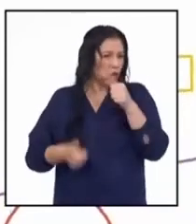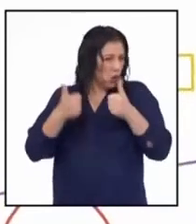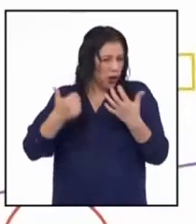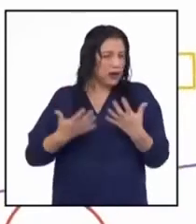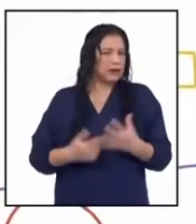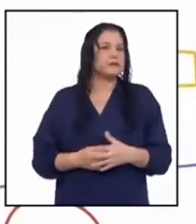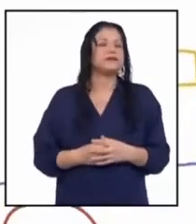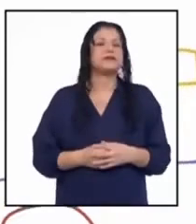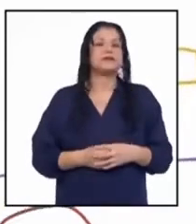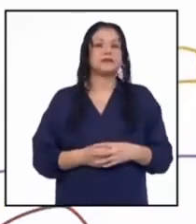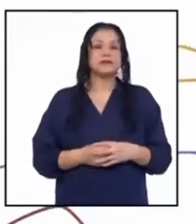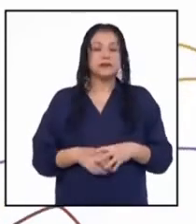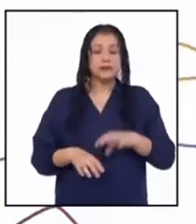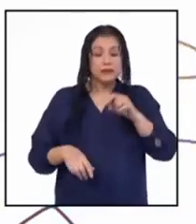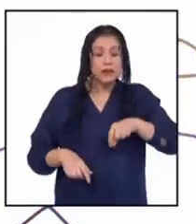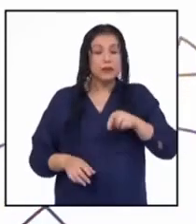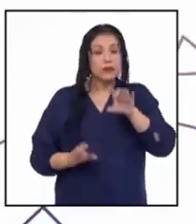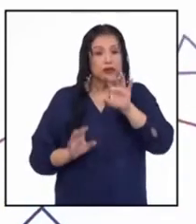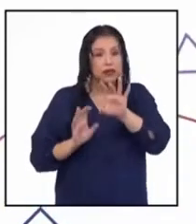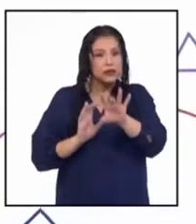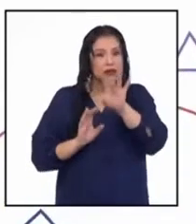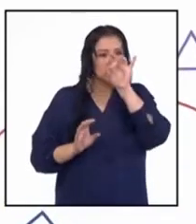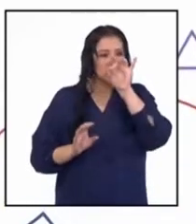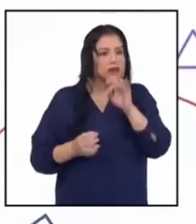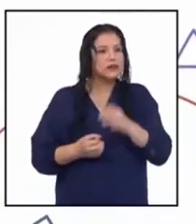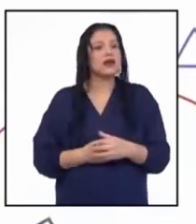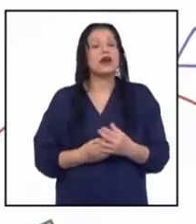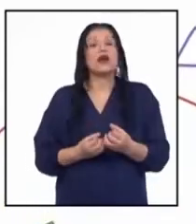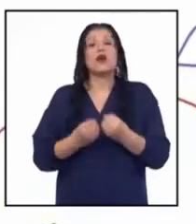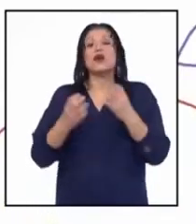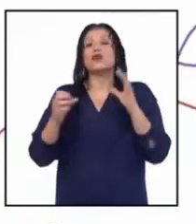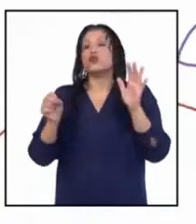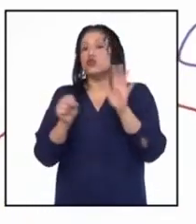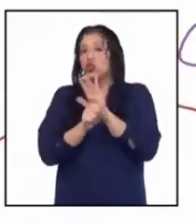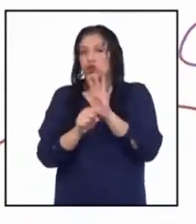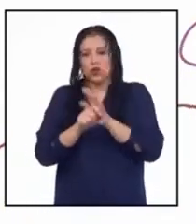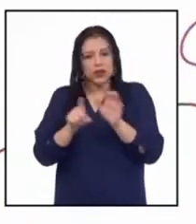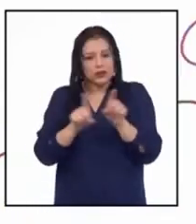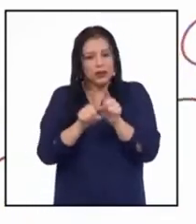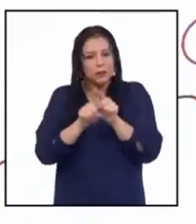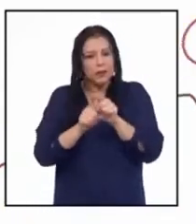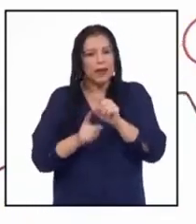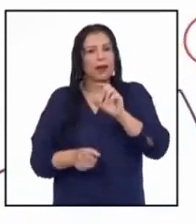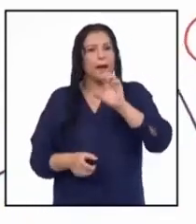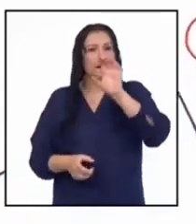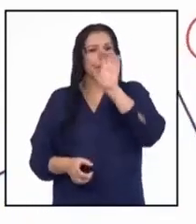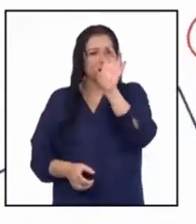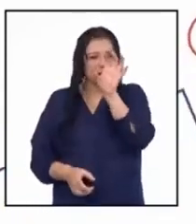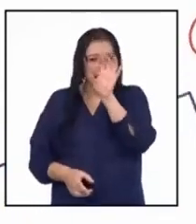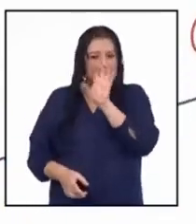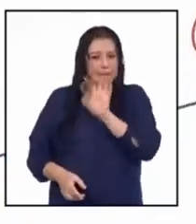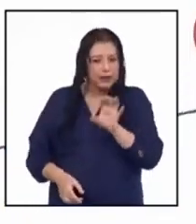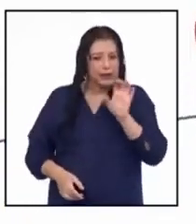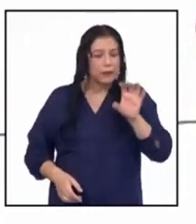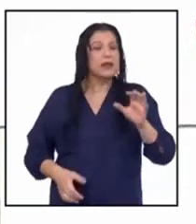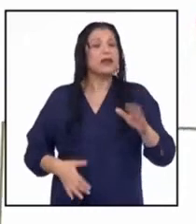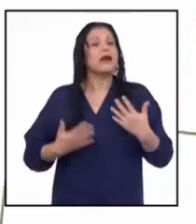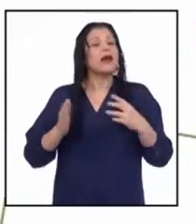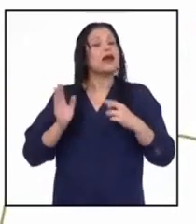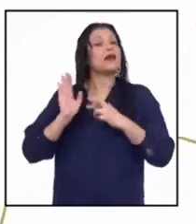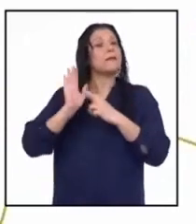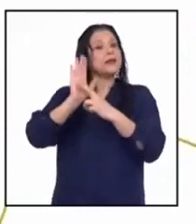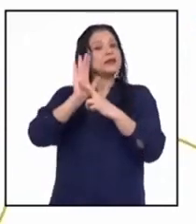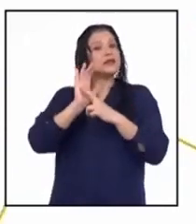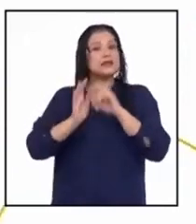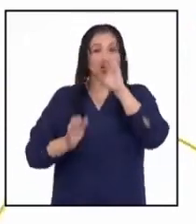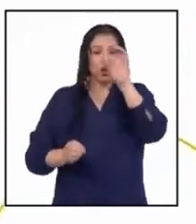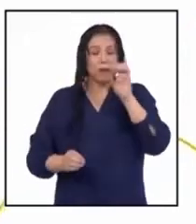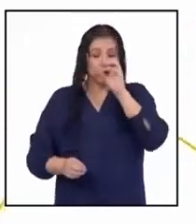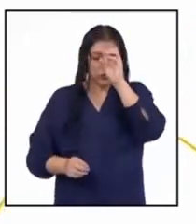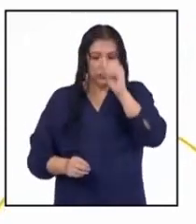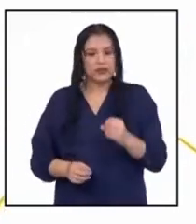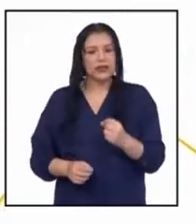Se debe identificar el todo, así como sus partes. Se debe representar las proporciones para cada categoría